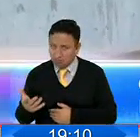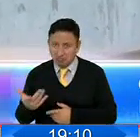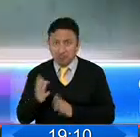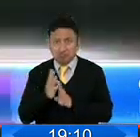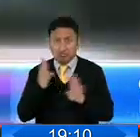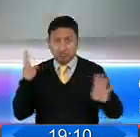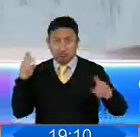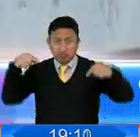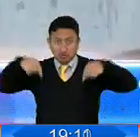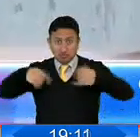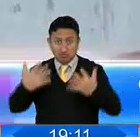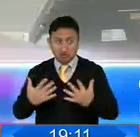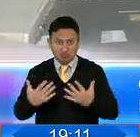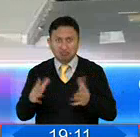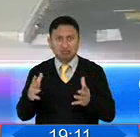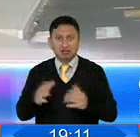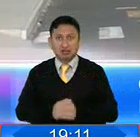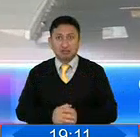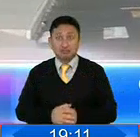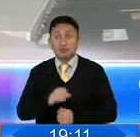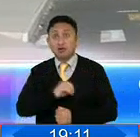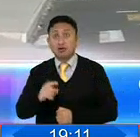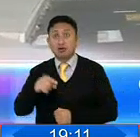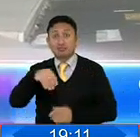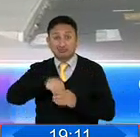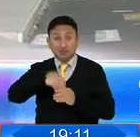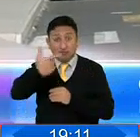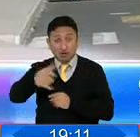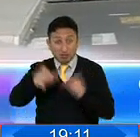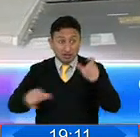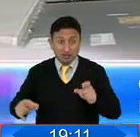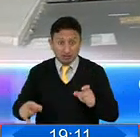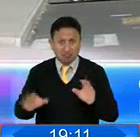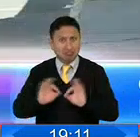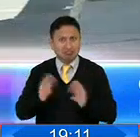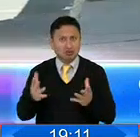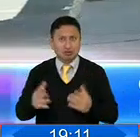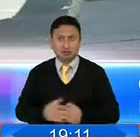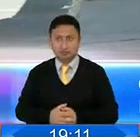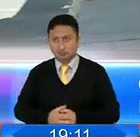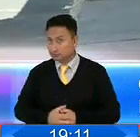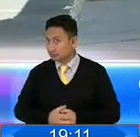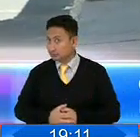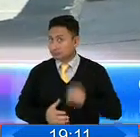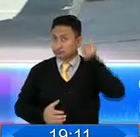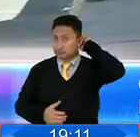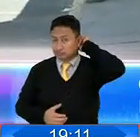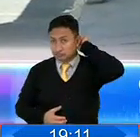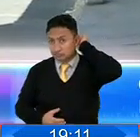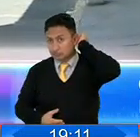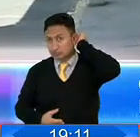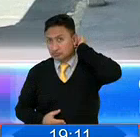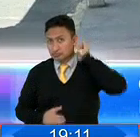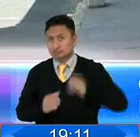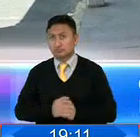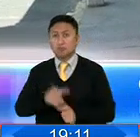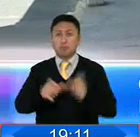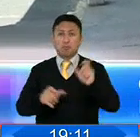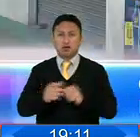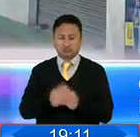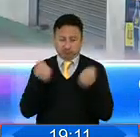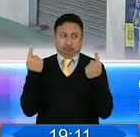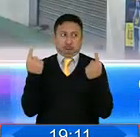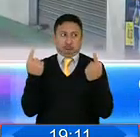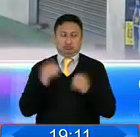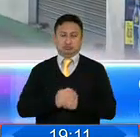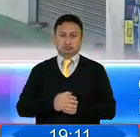filas de personas esperando ingresar, ni tampoco las concentraciones fuera de las funerarias. Los propietarios de estos locales, sorprendidos, mencionaron